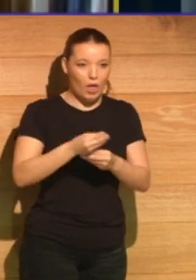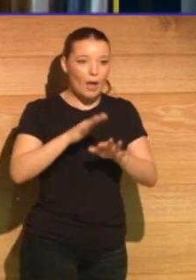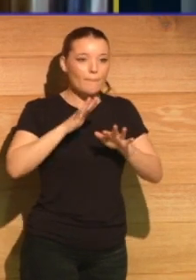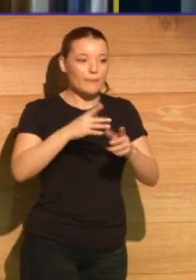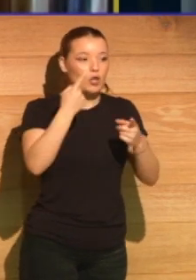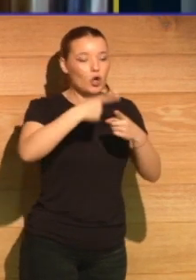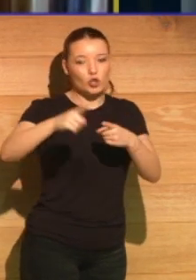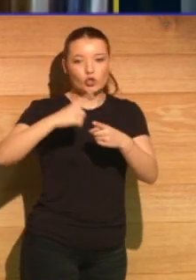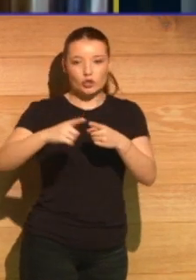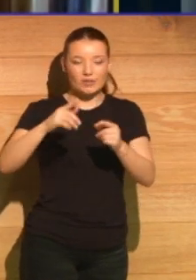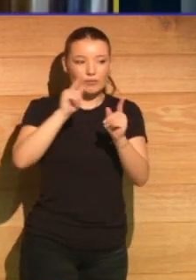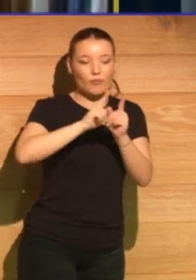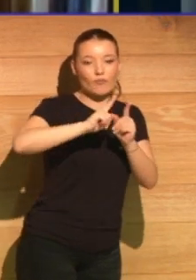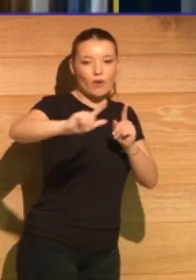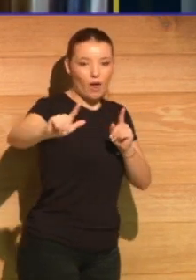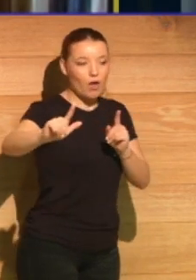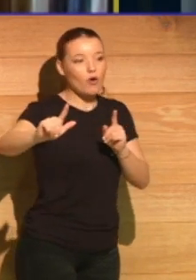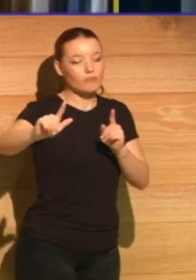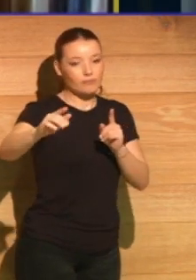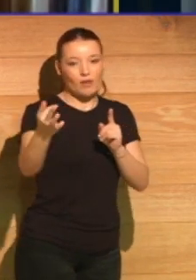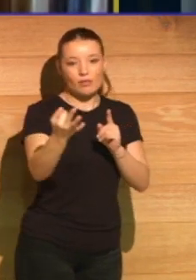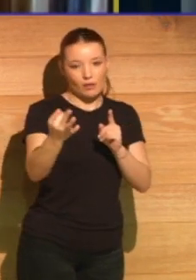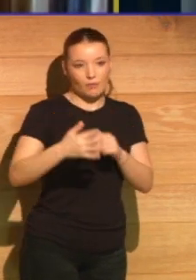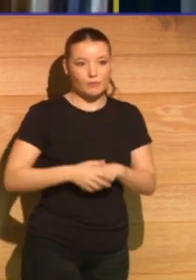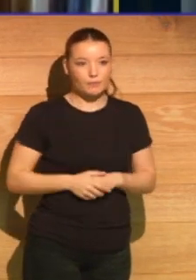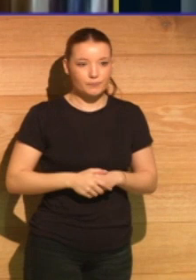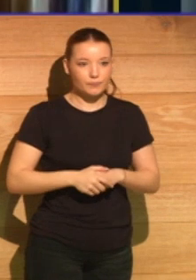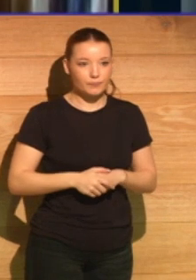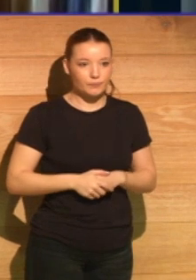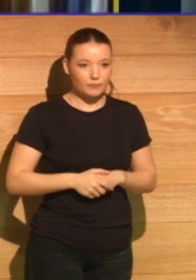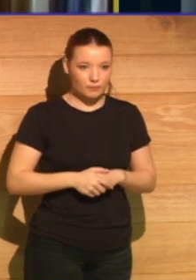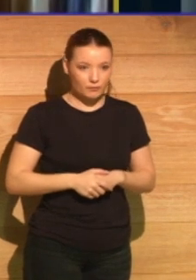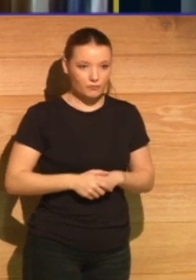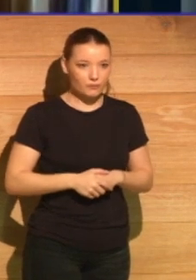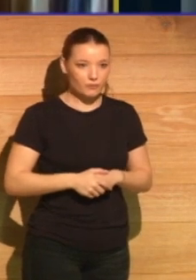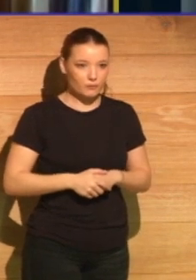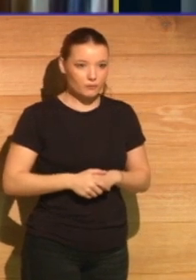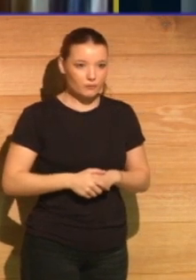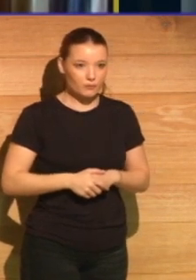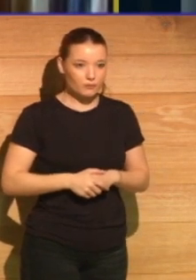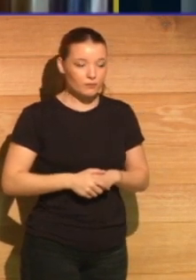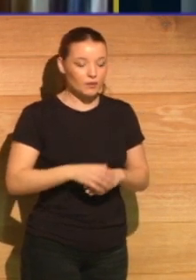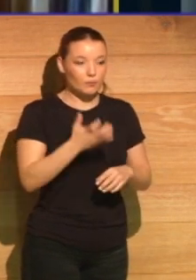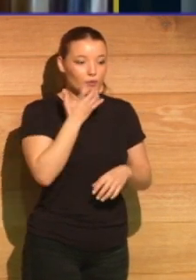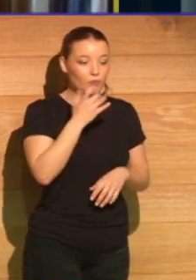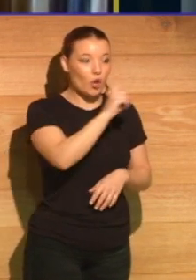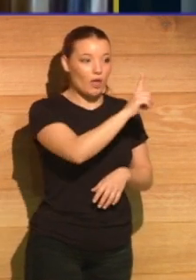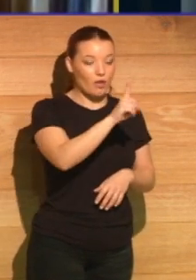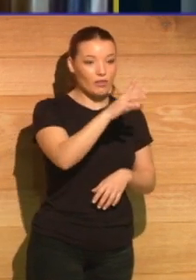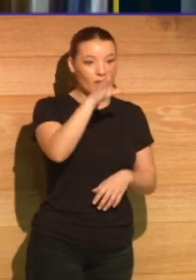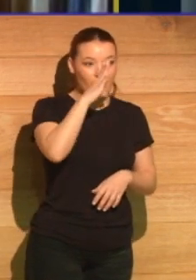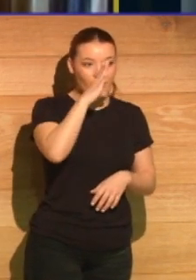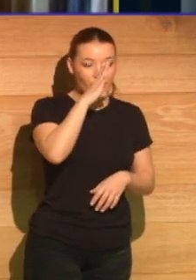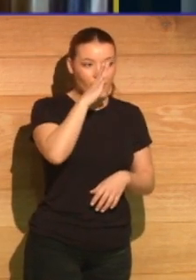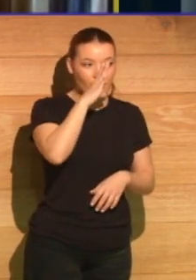cosas a largo plazo, ¿no? De hecho, los que coordinan, las chicas que coordinan el 11F hacen cosas durante todo